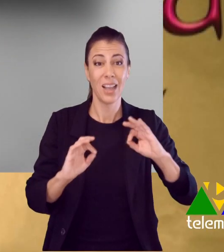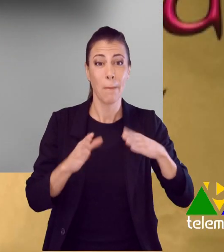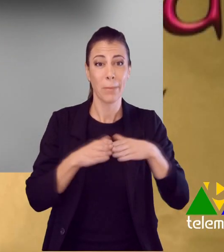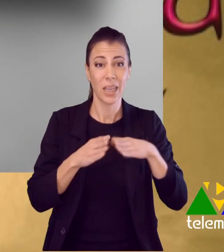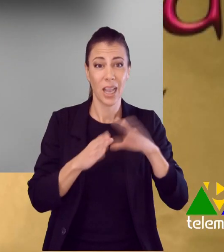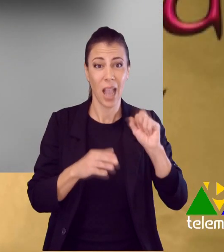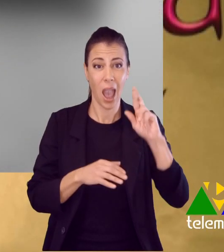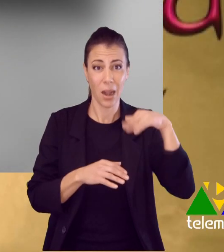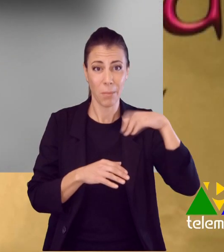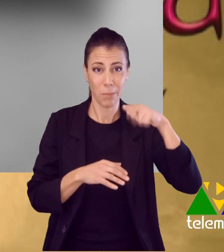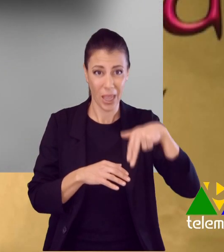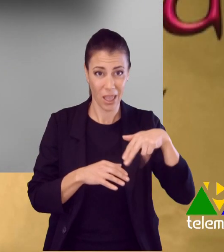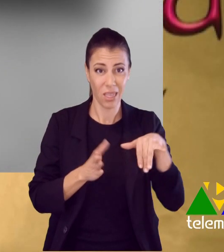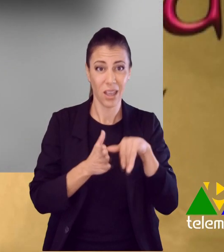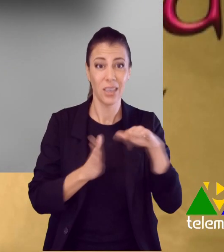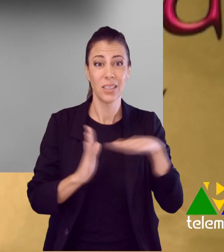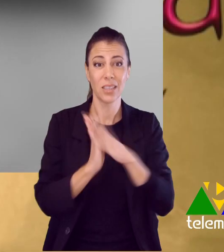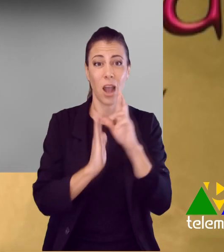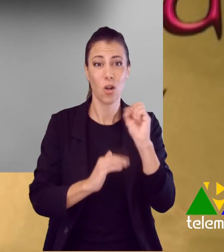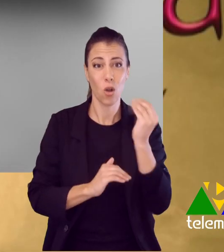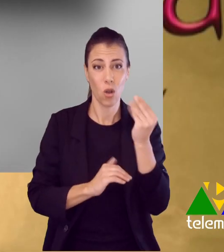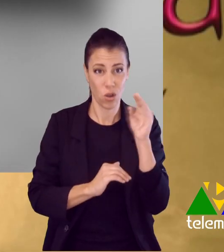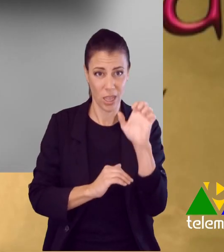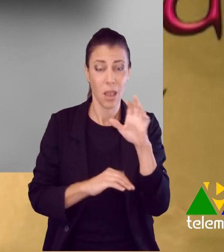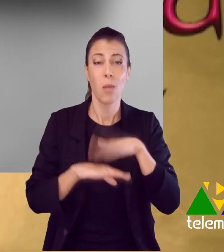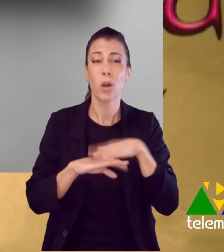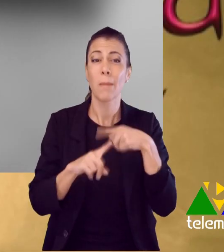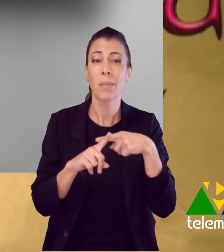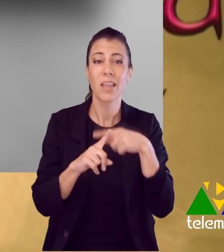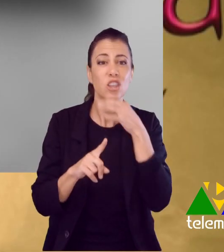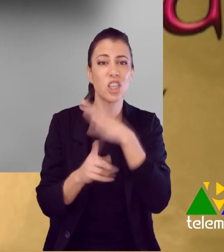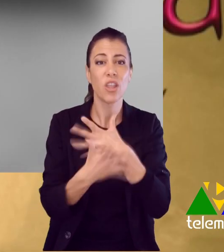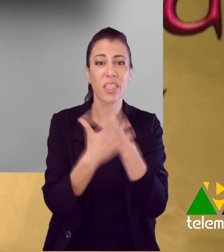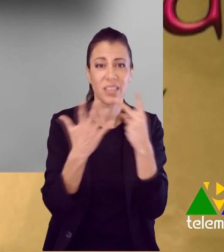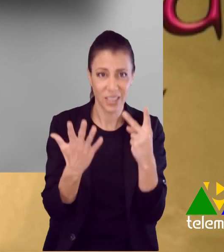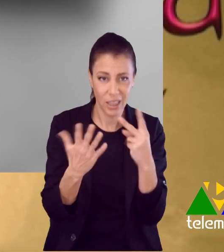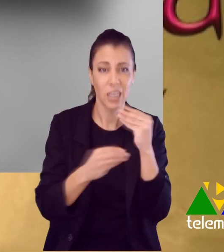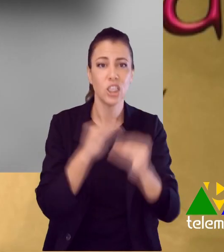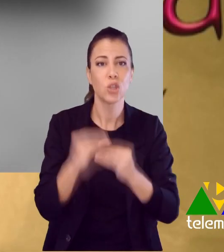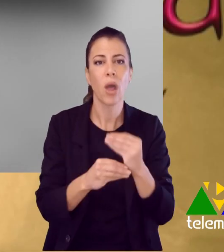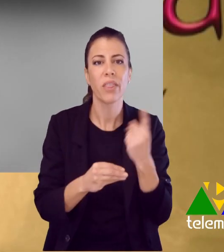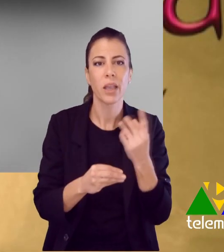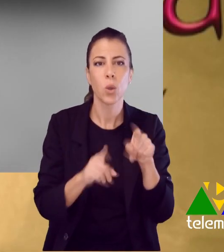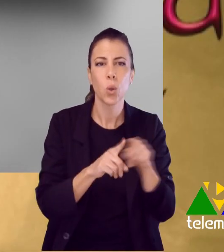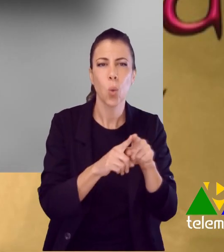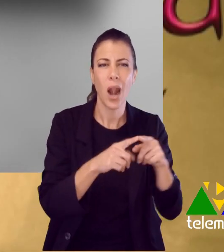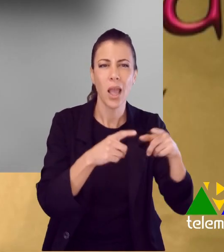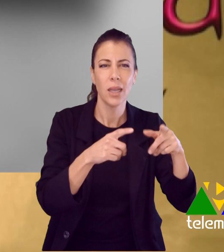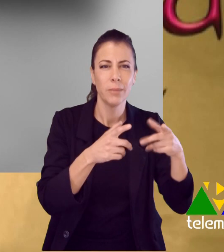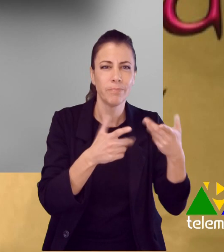Carmen, porque a mediados del siglo XVII se hizo una acequia